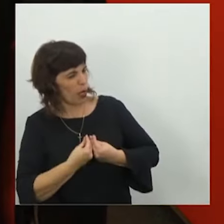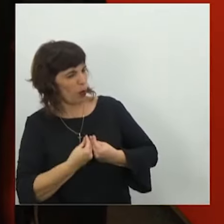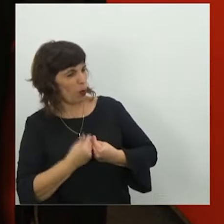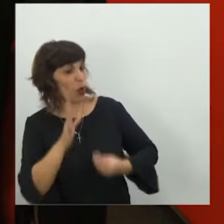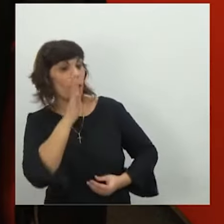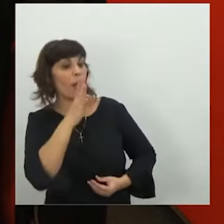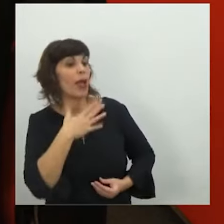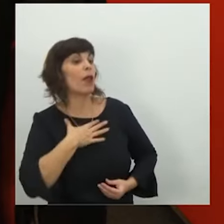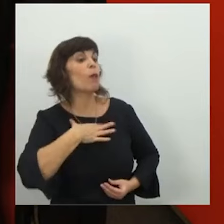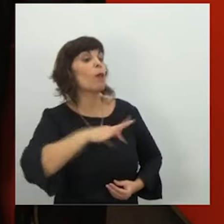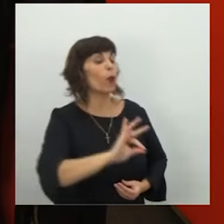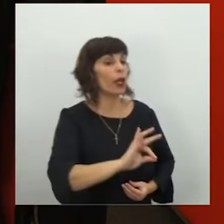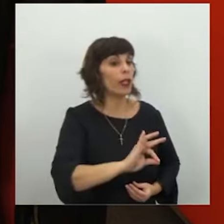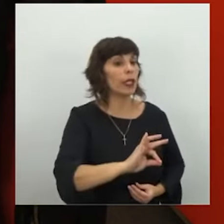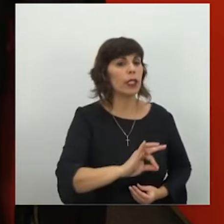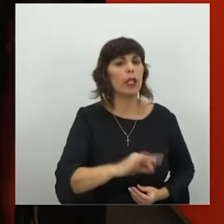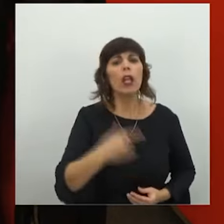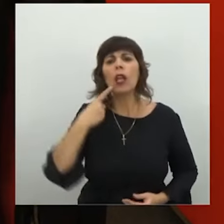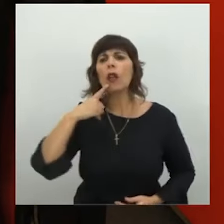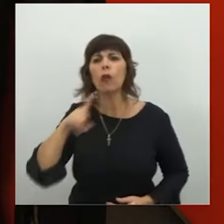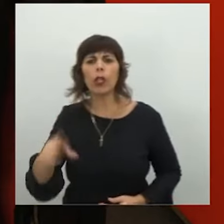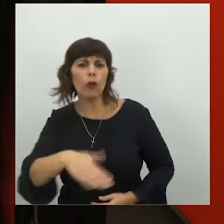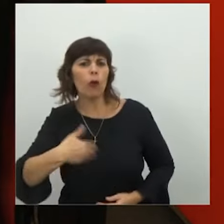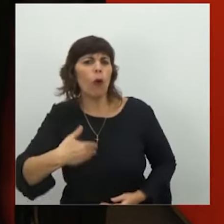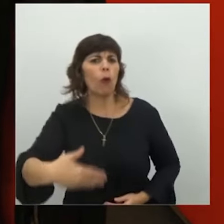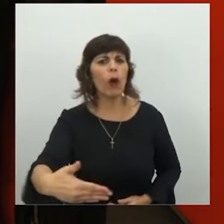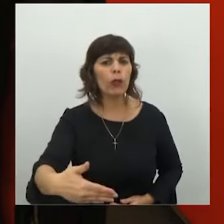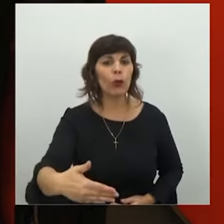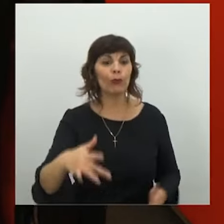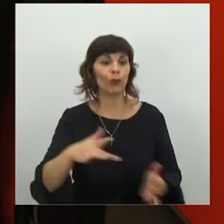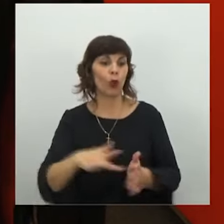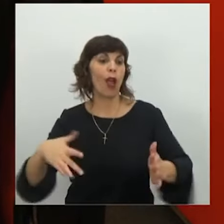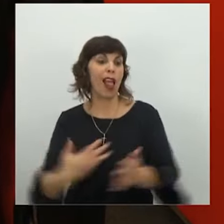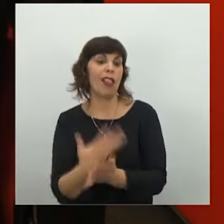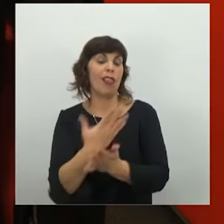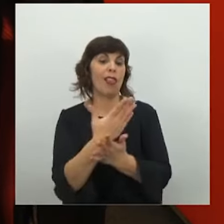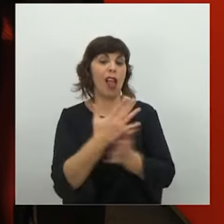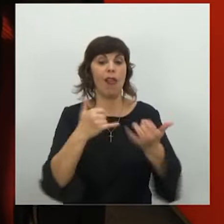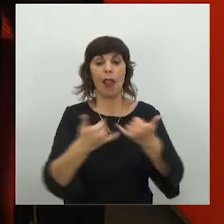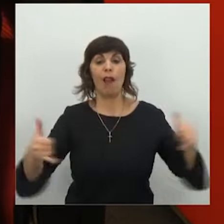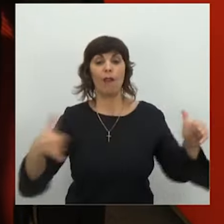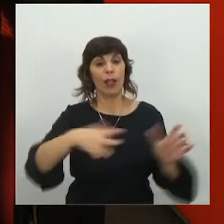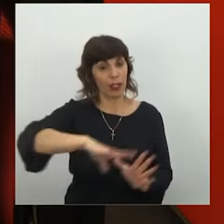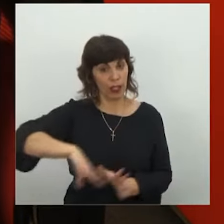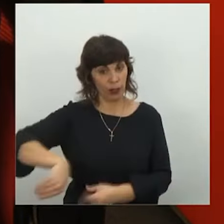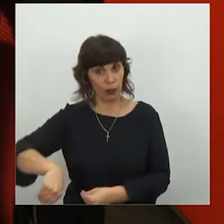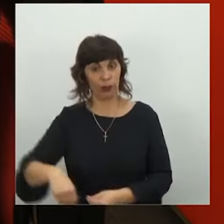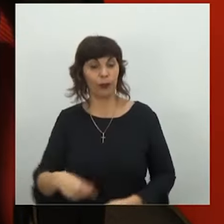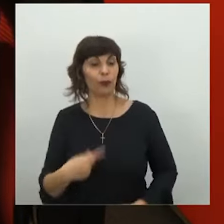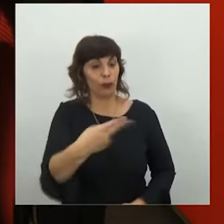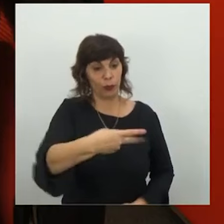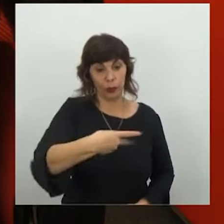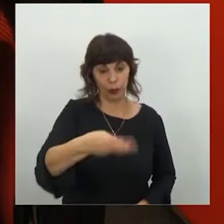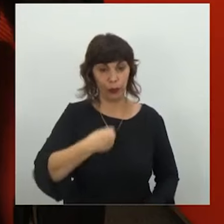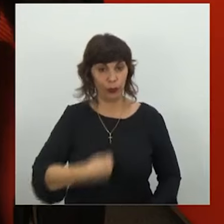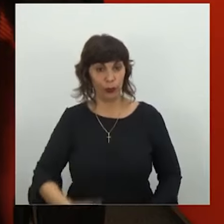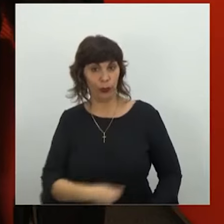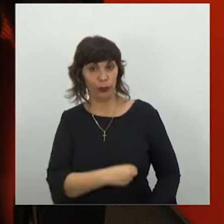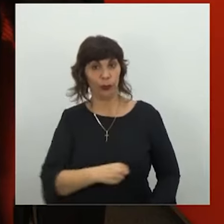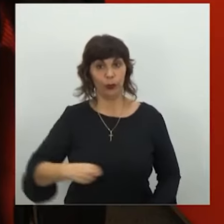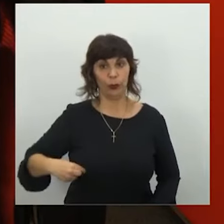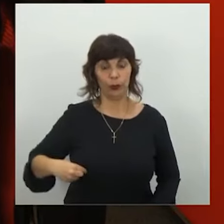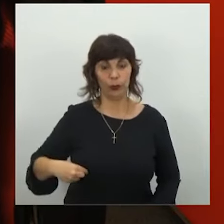Tú y yo, como cristiano, tú y yo, y como tú y yo como cristiano,